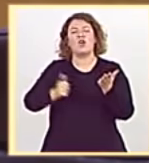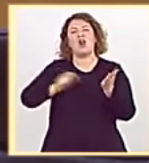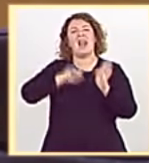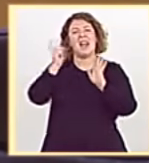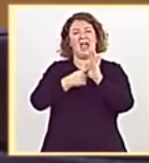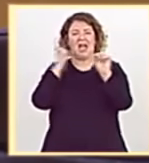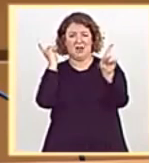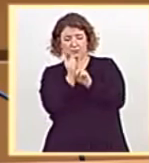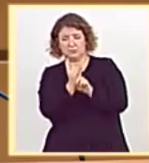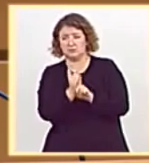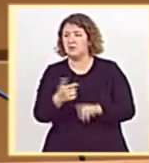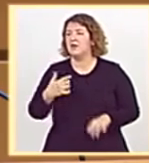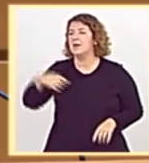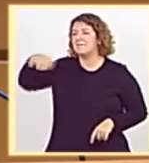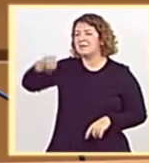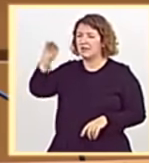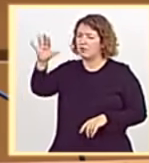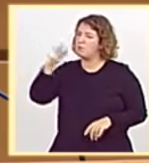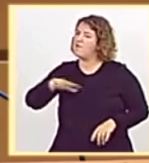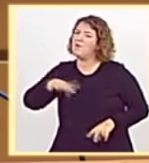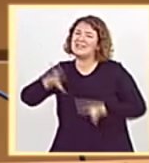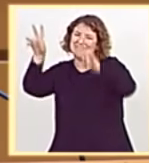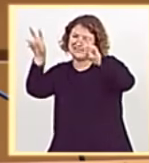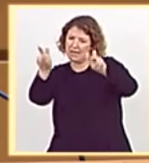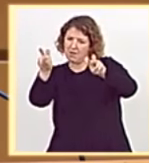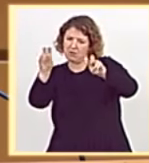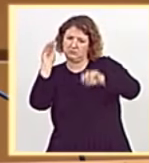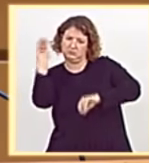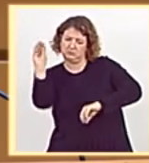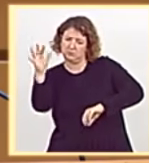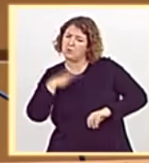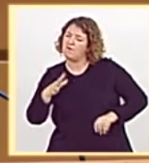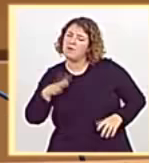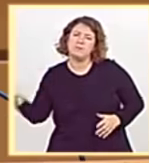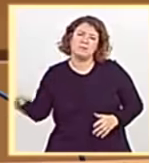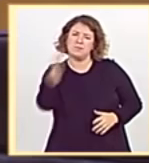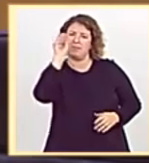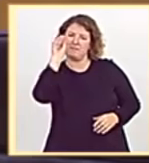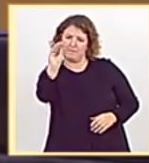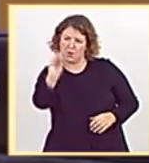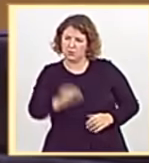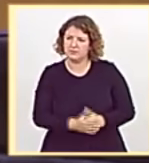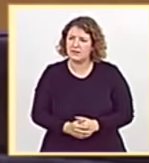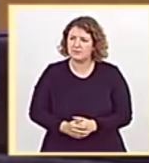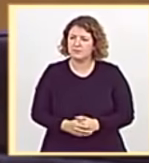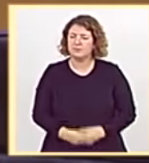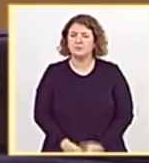que baje un poquito el tono. Le llamo a la cuestión. Haga la pregunta, por favor.